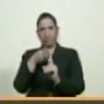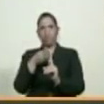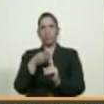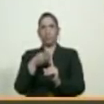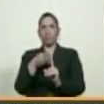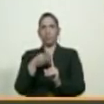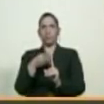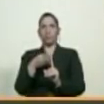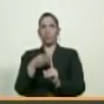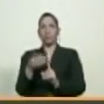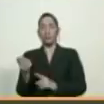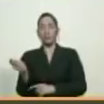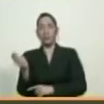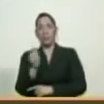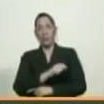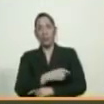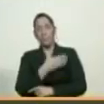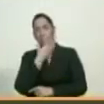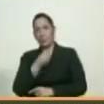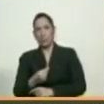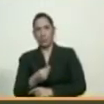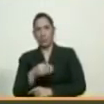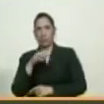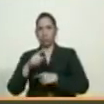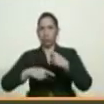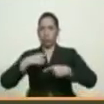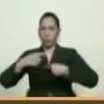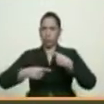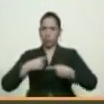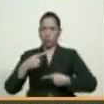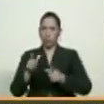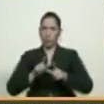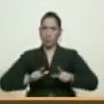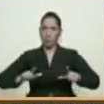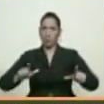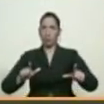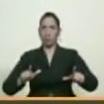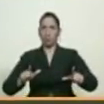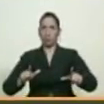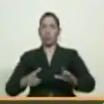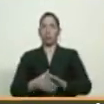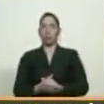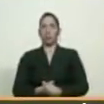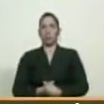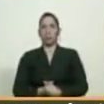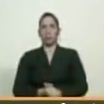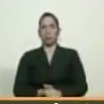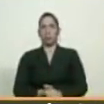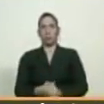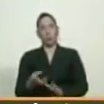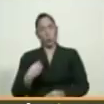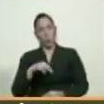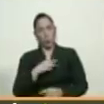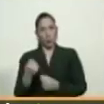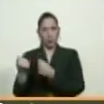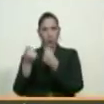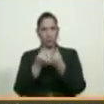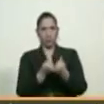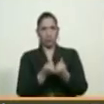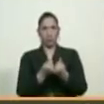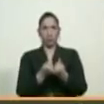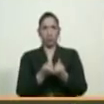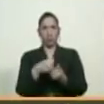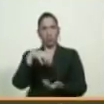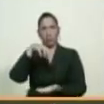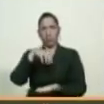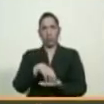diciembre tengamos diariamente un espacio para transar y operar nuestras divisas. El